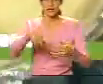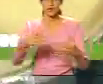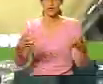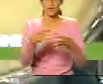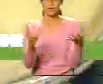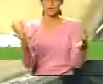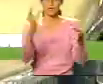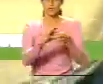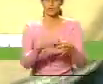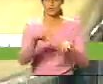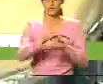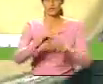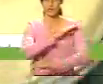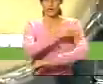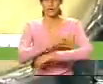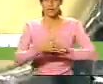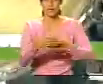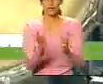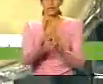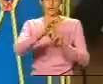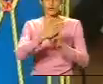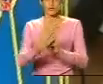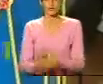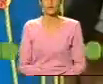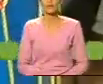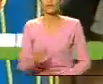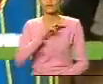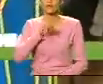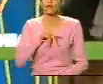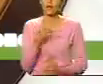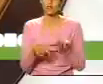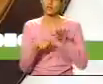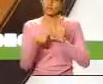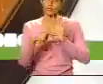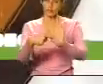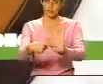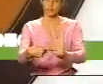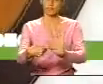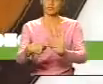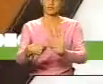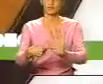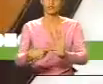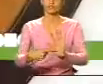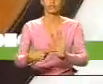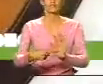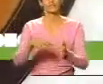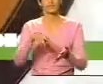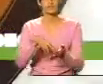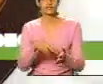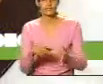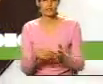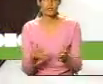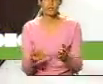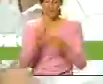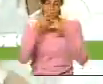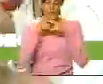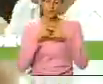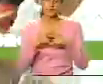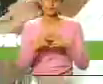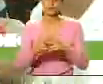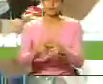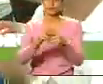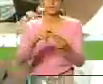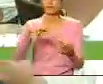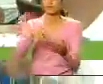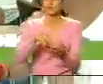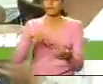entes adscritos al Ministerio del Poder Popular para la Cultura. Vamos a presentar este homenaje